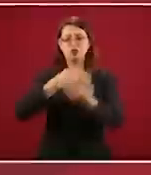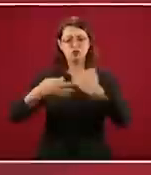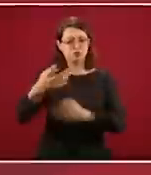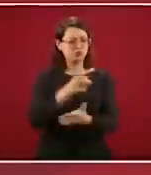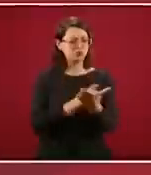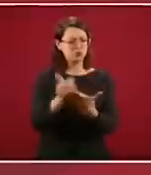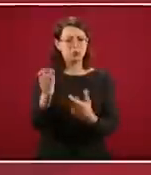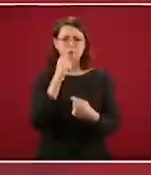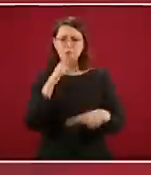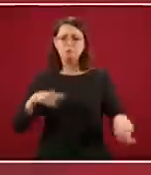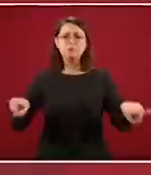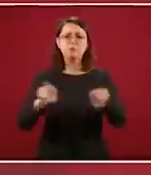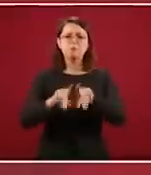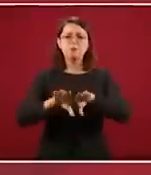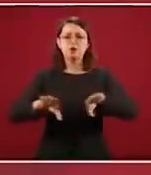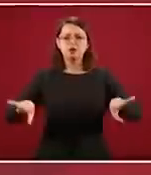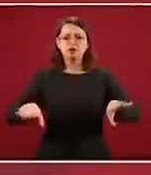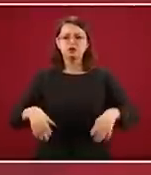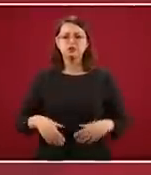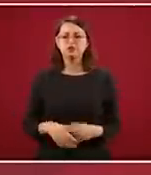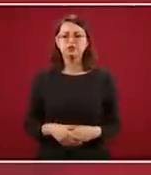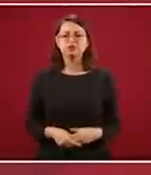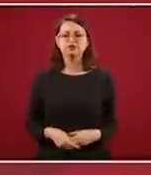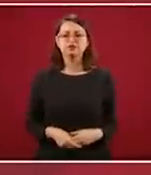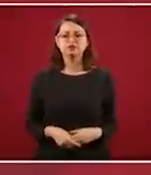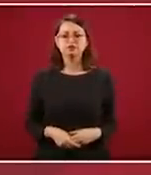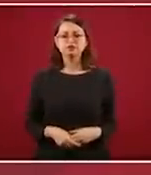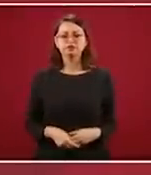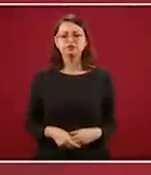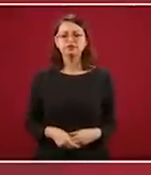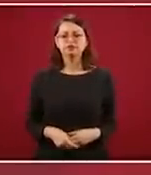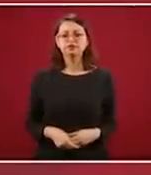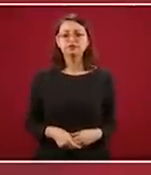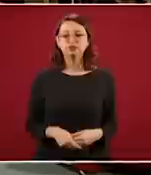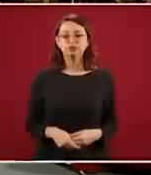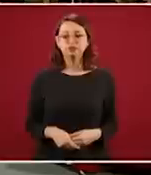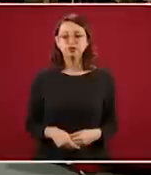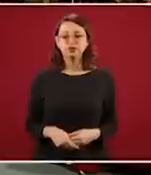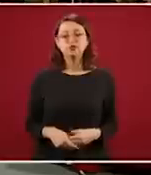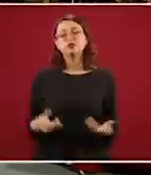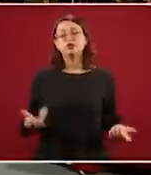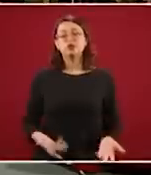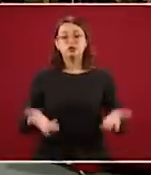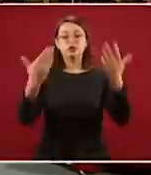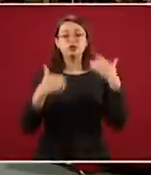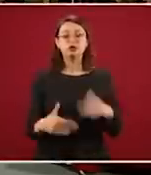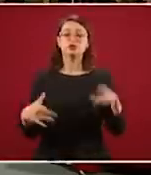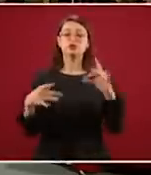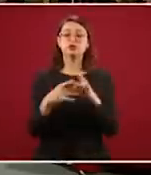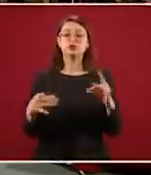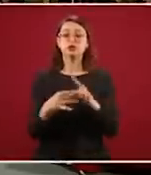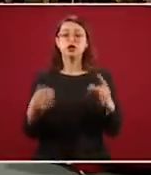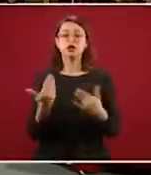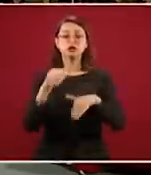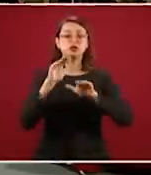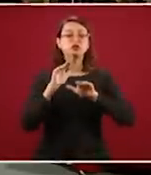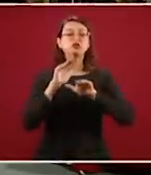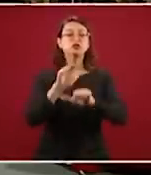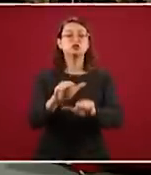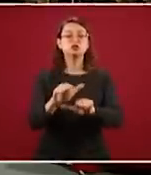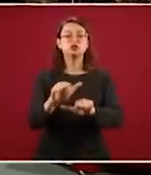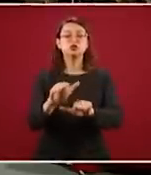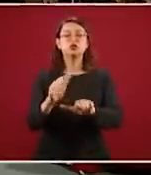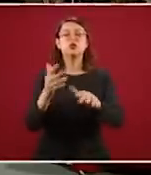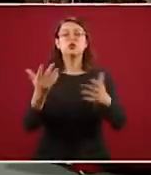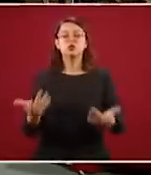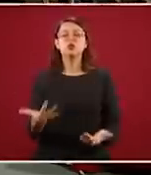hacerlo. Muy bien, pues vamos con el plan para enfrentar